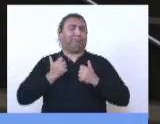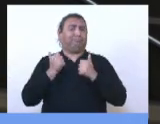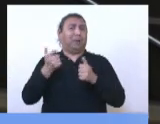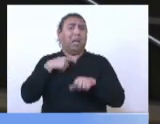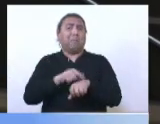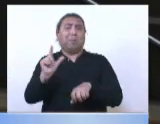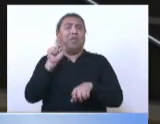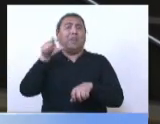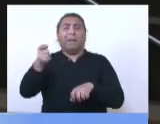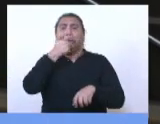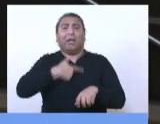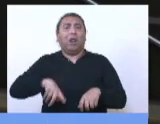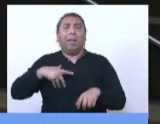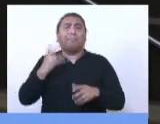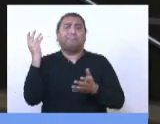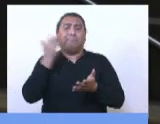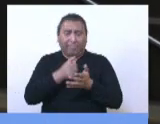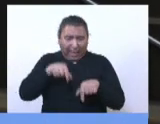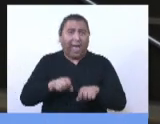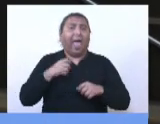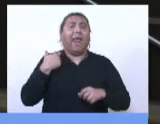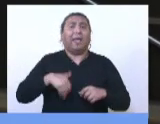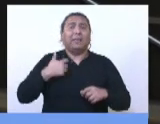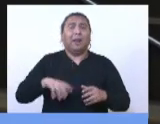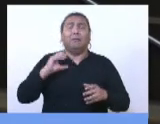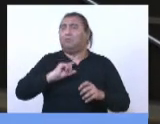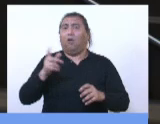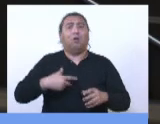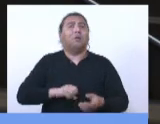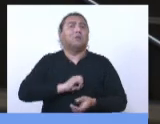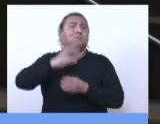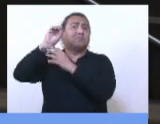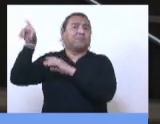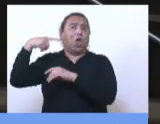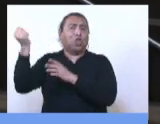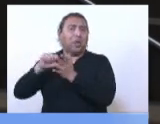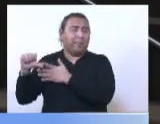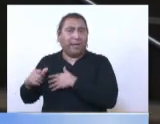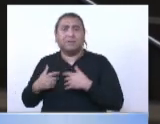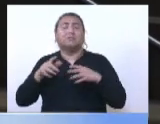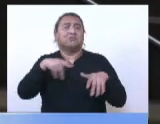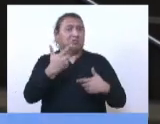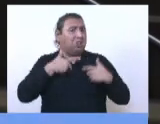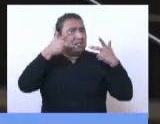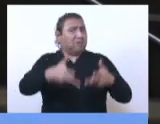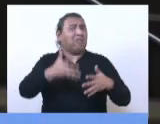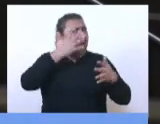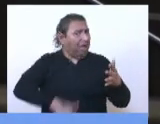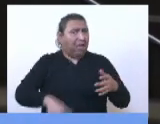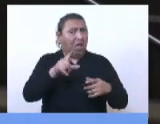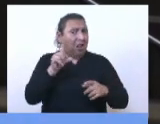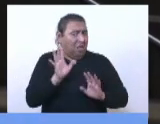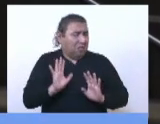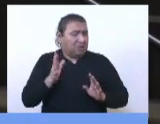máquina ni siquiera invirtió una plata acá sino que la jugaron después pues nosotros decimos bueno que ese tranquilo nosotros no se va a